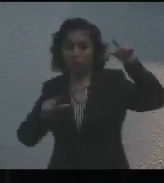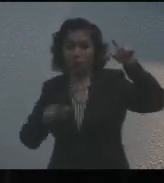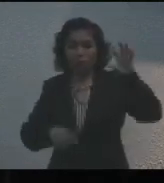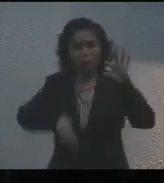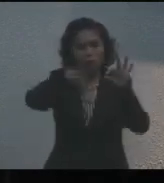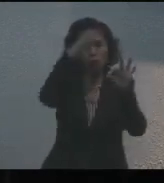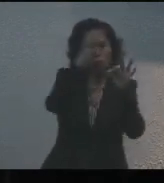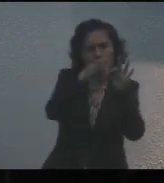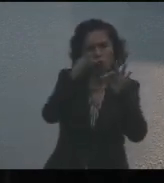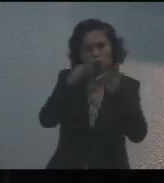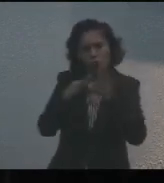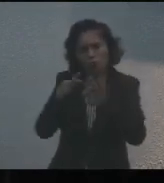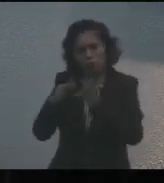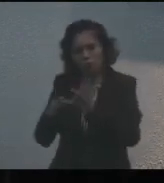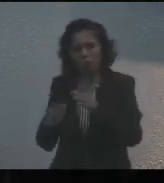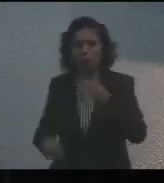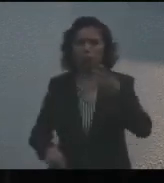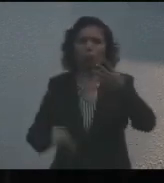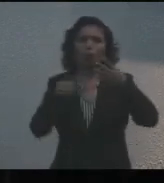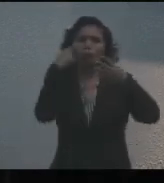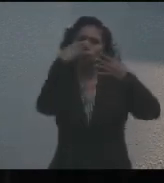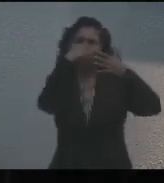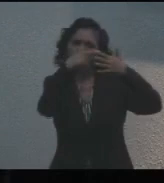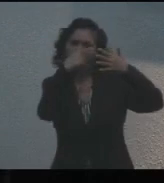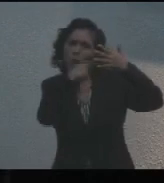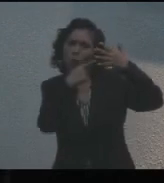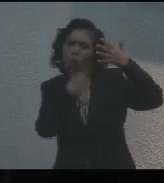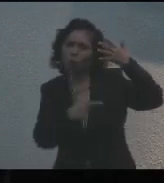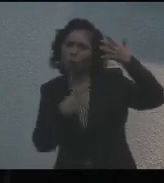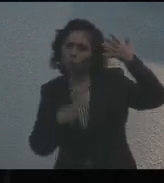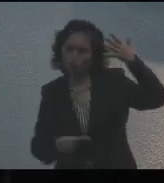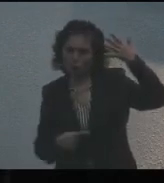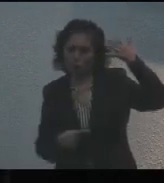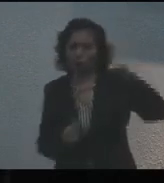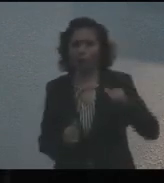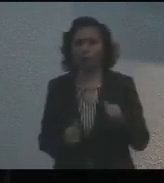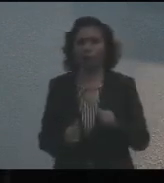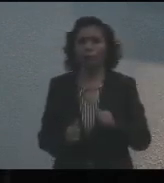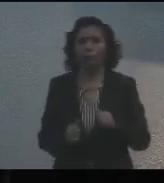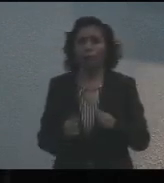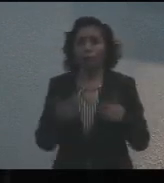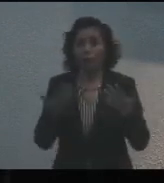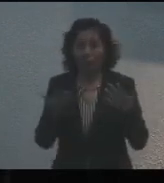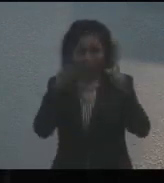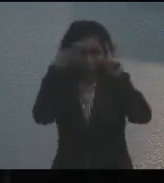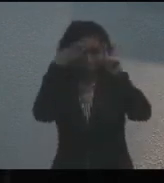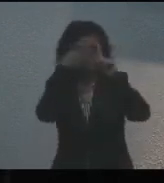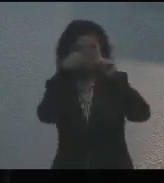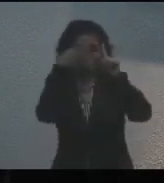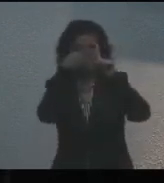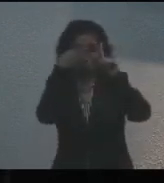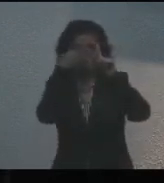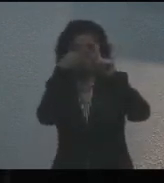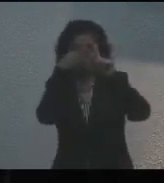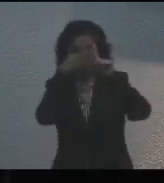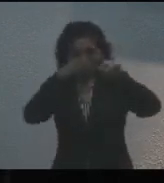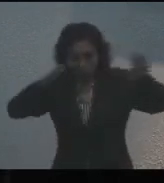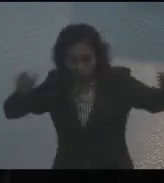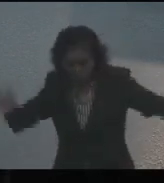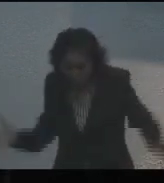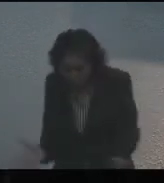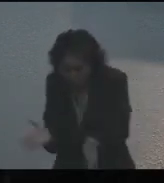5 misiones generales, 3 de las cuales se establecen directamente para las acciones que favorecen al pueblo de